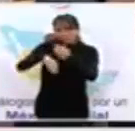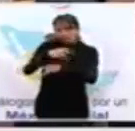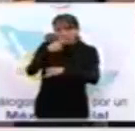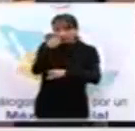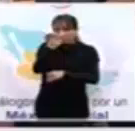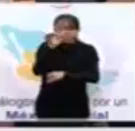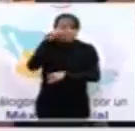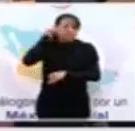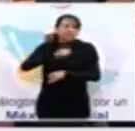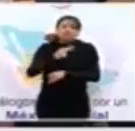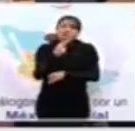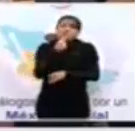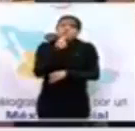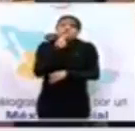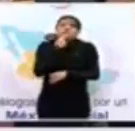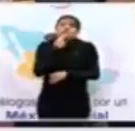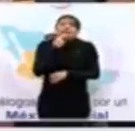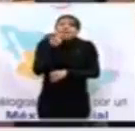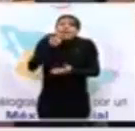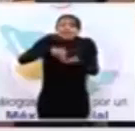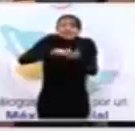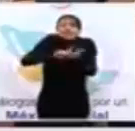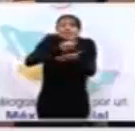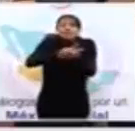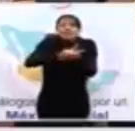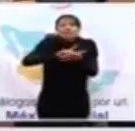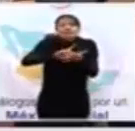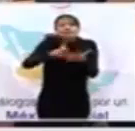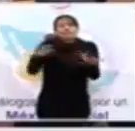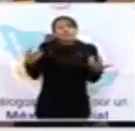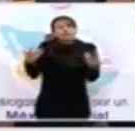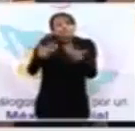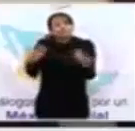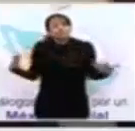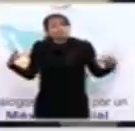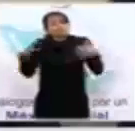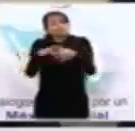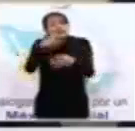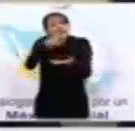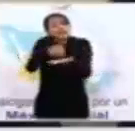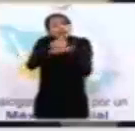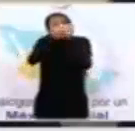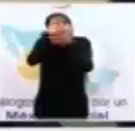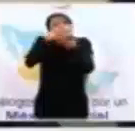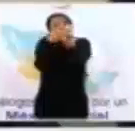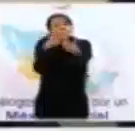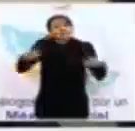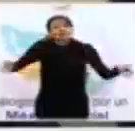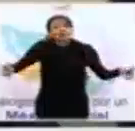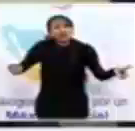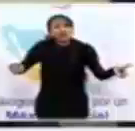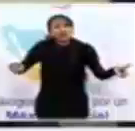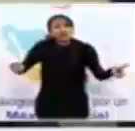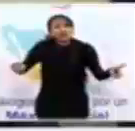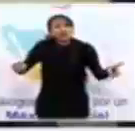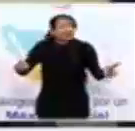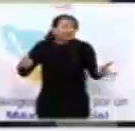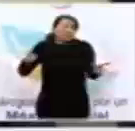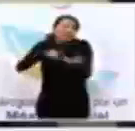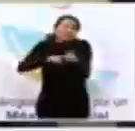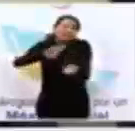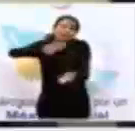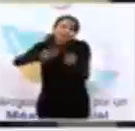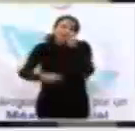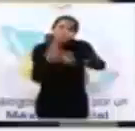políticas de convergencia, que son políticas muy importantes en el desarrollo en este momento en el mundo. Yo quisiera igualmente